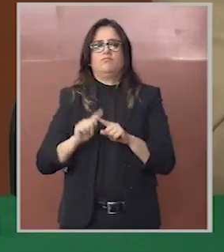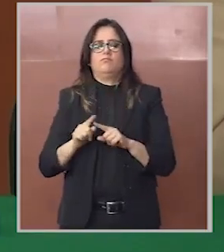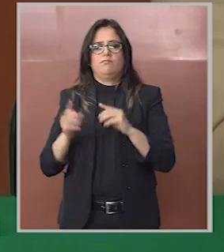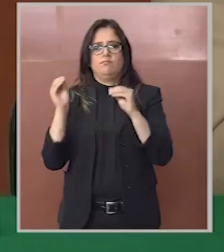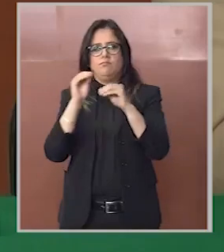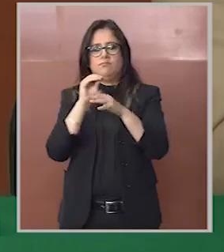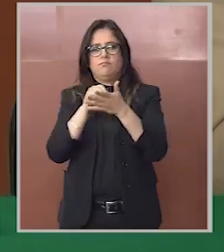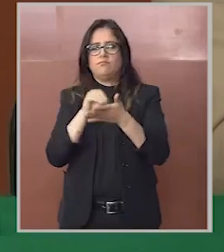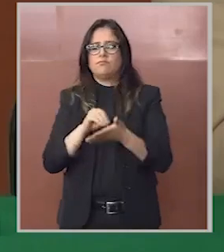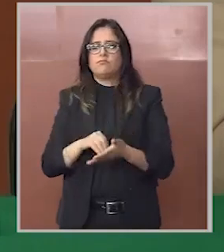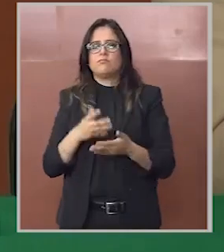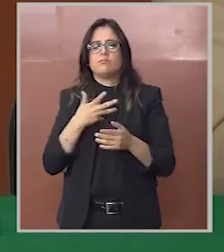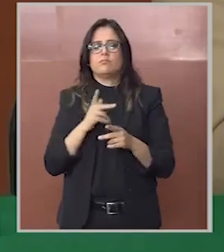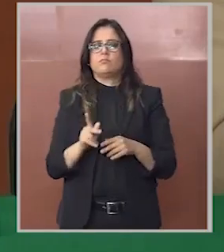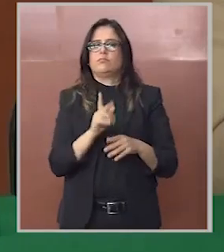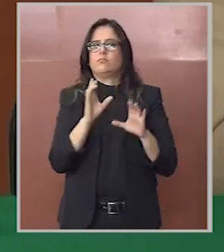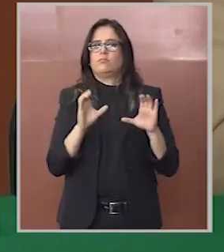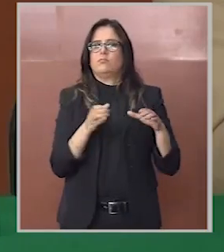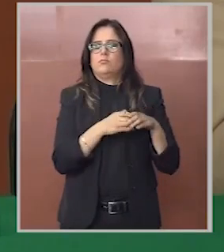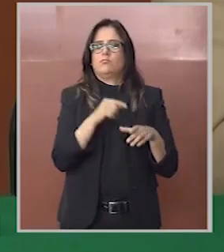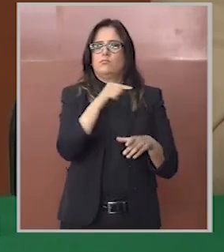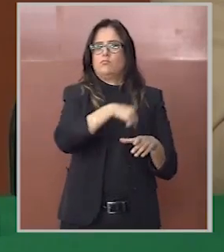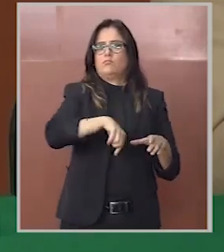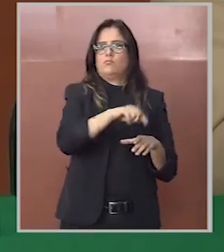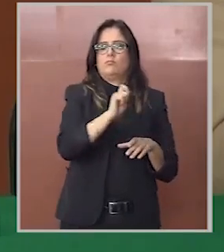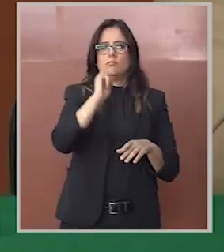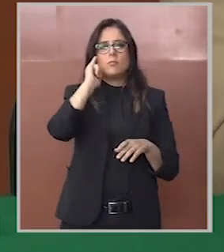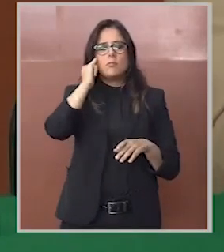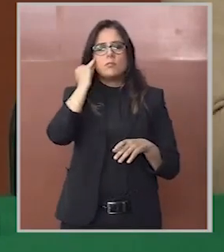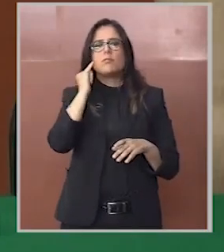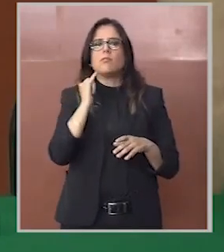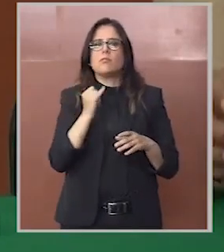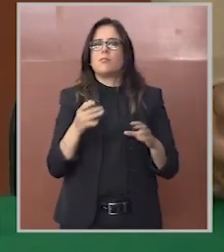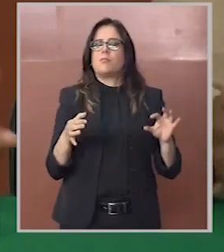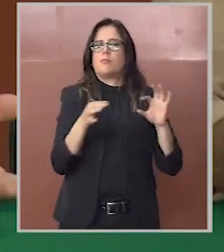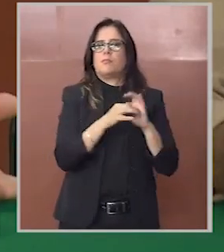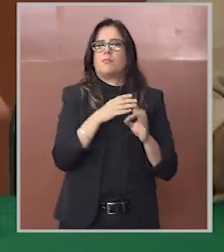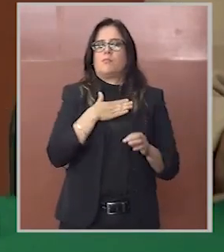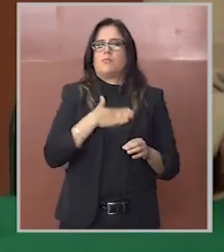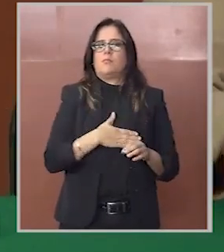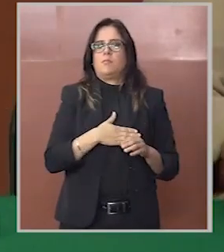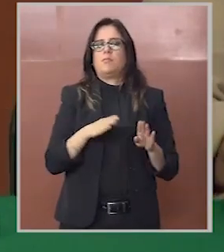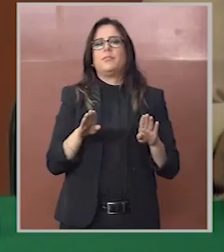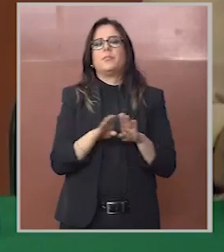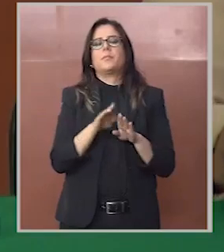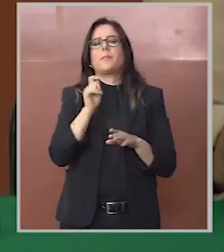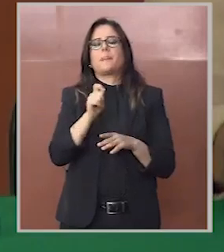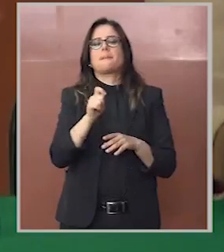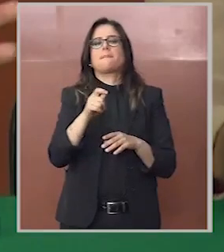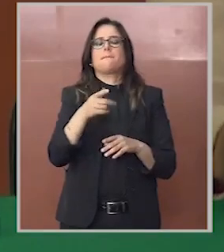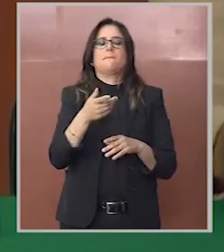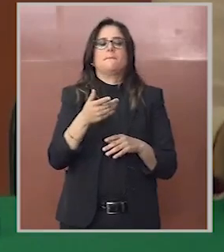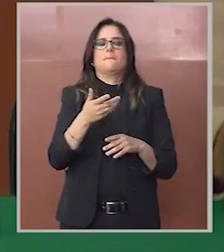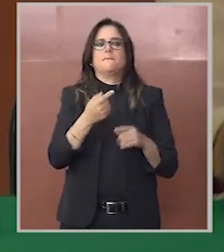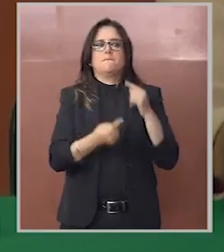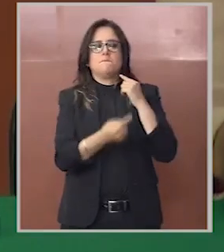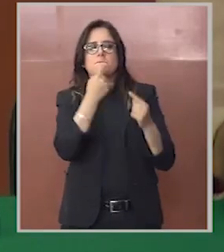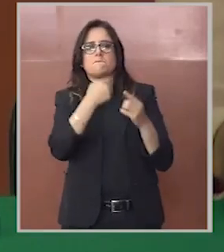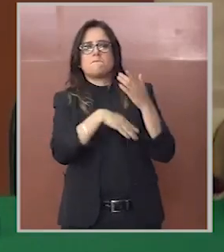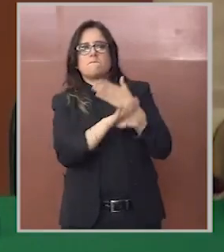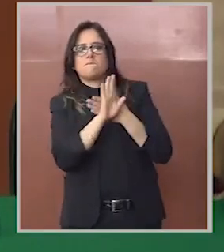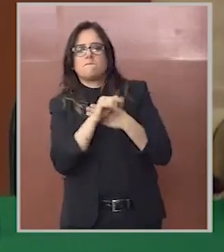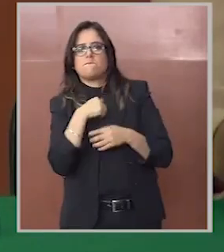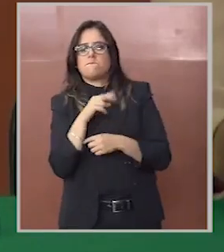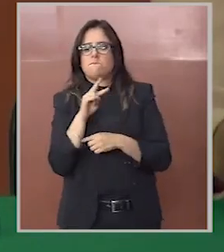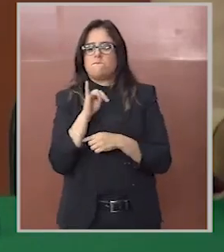hay población indígena que sujeta pues este a esta a esta justicia ya sea como imputado como víctima no entonces ahí lleva Pues también